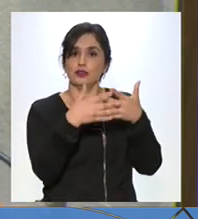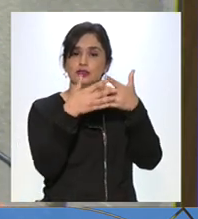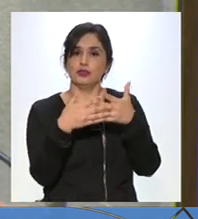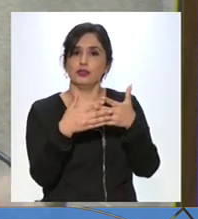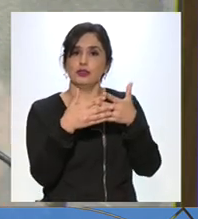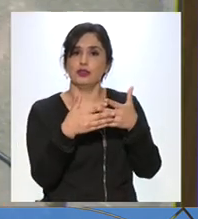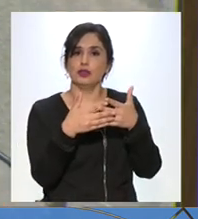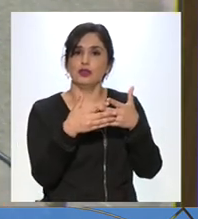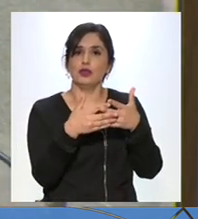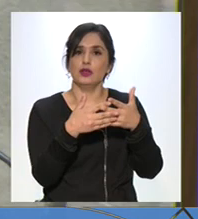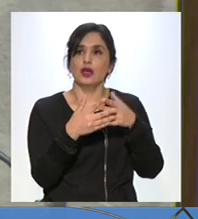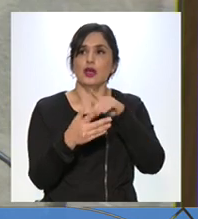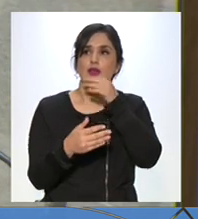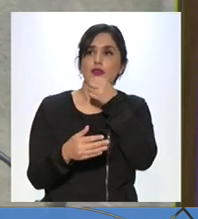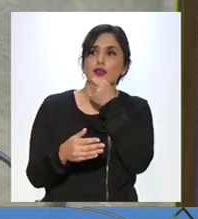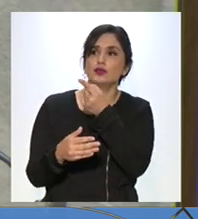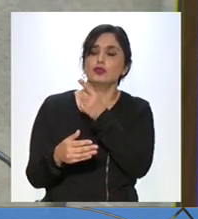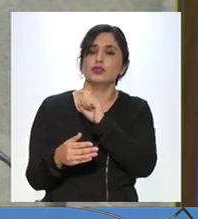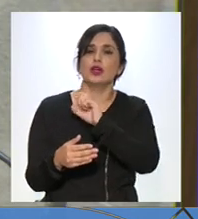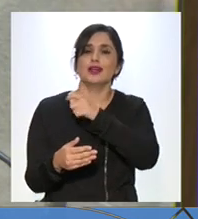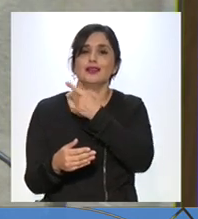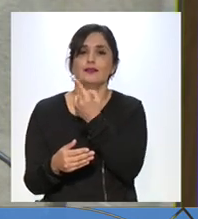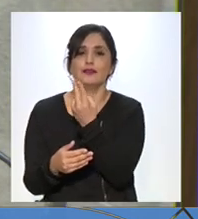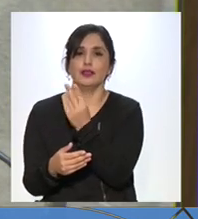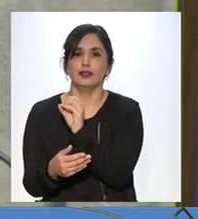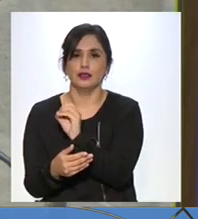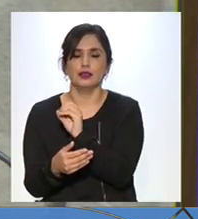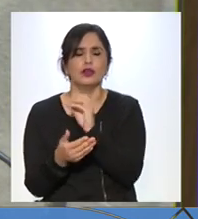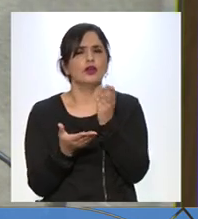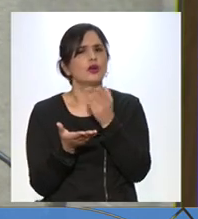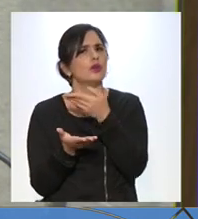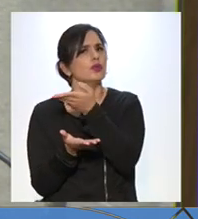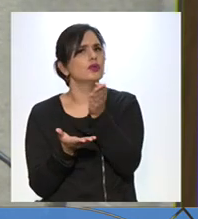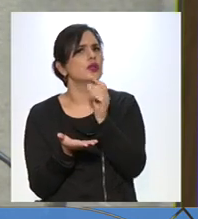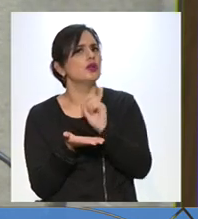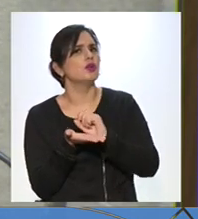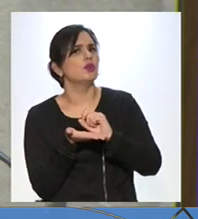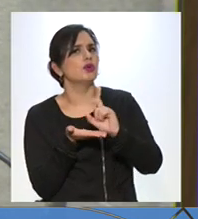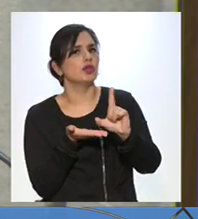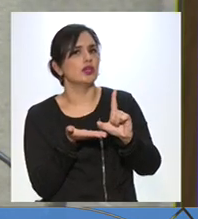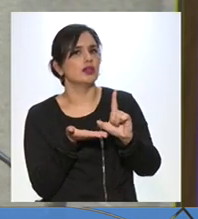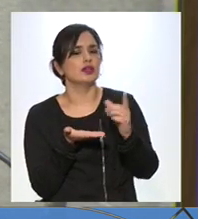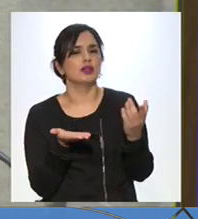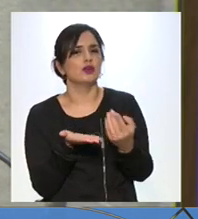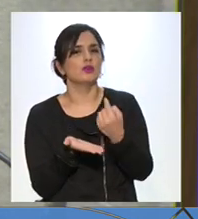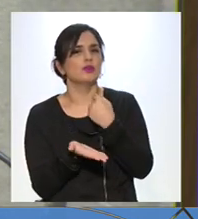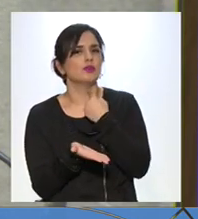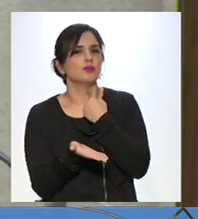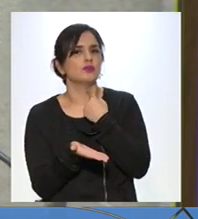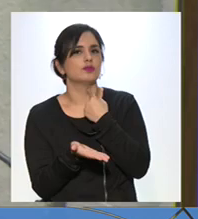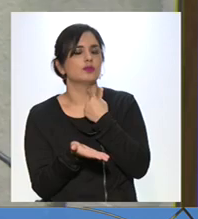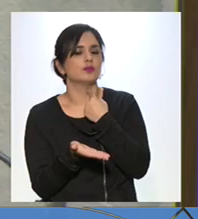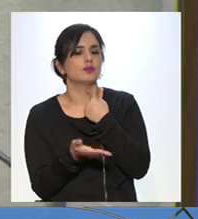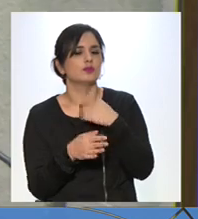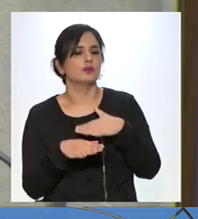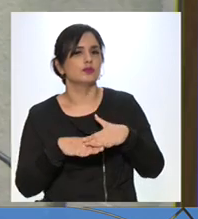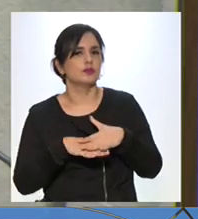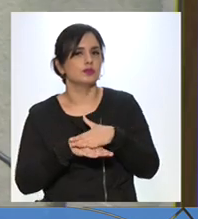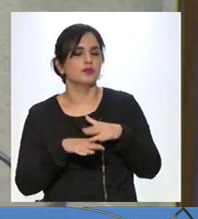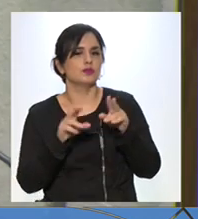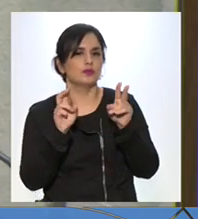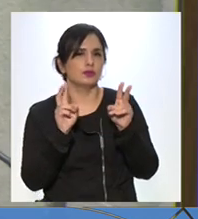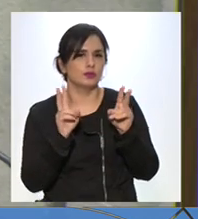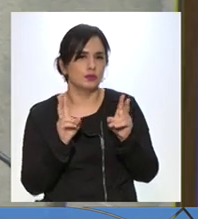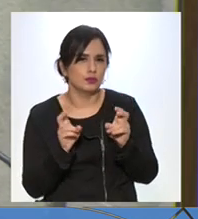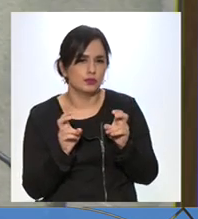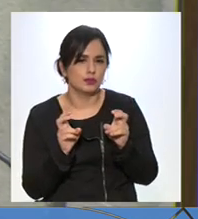al G20. ¿Cómo ustedes proyectan efectivamente y cuál va a ser el impacto fundamentalmente en materia